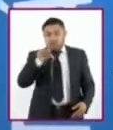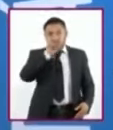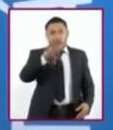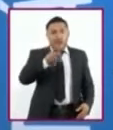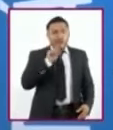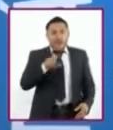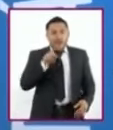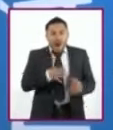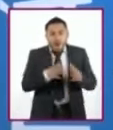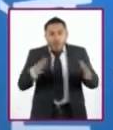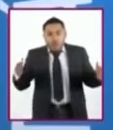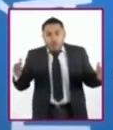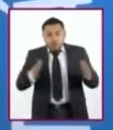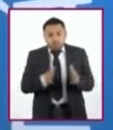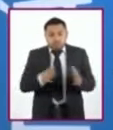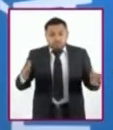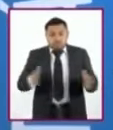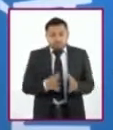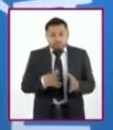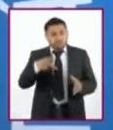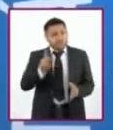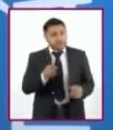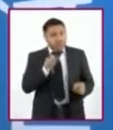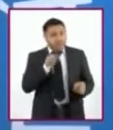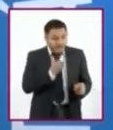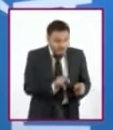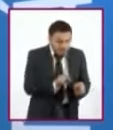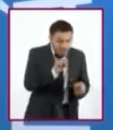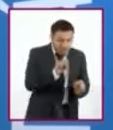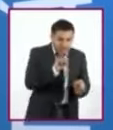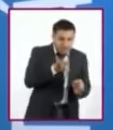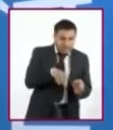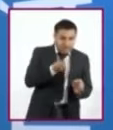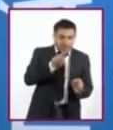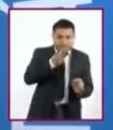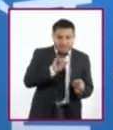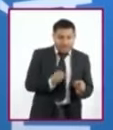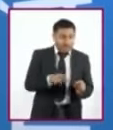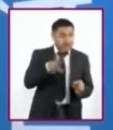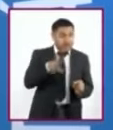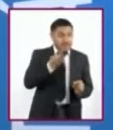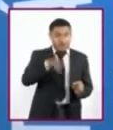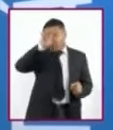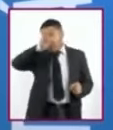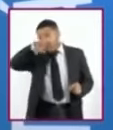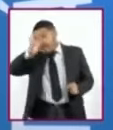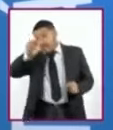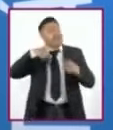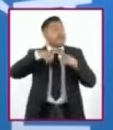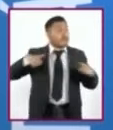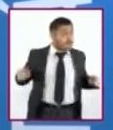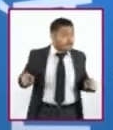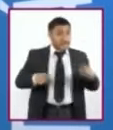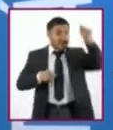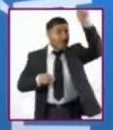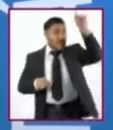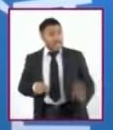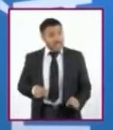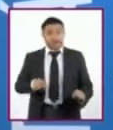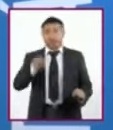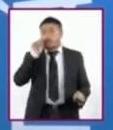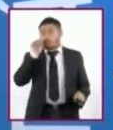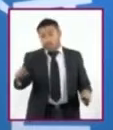distancia, pero del punto de simetría en lugar de un eje de simetría. Por ello, la figura simétrica